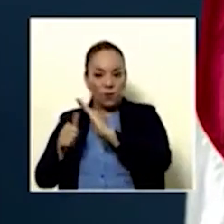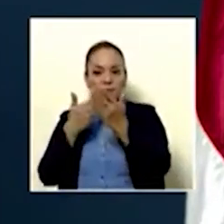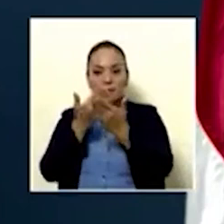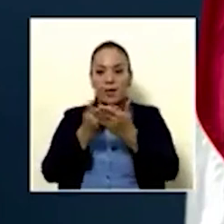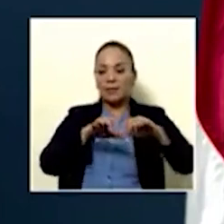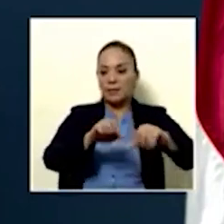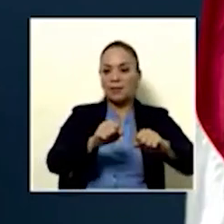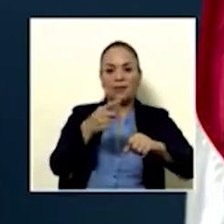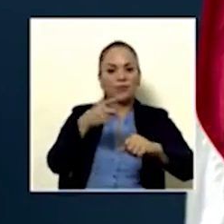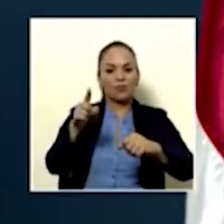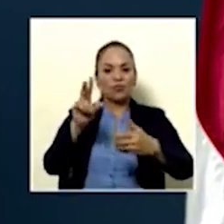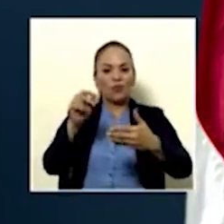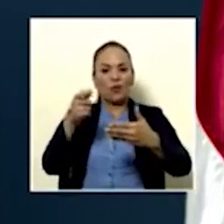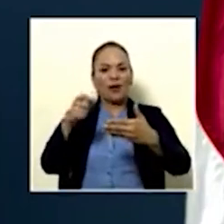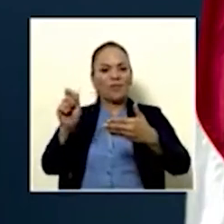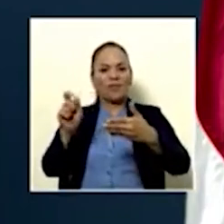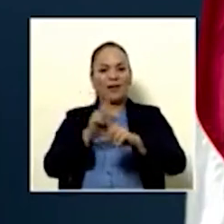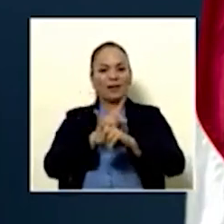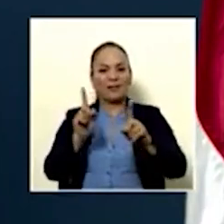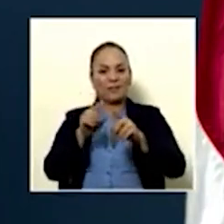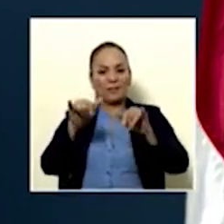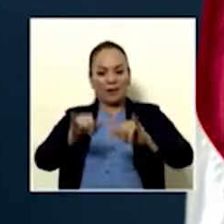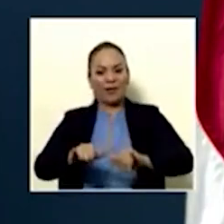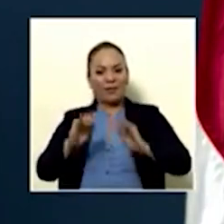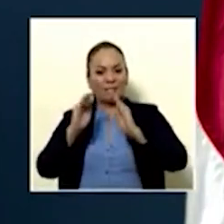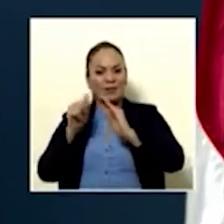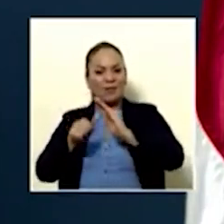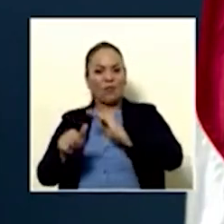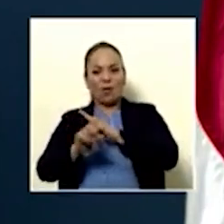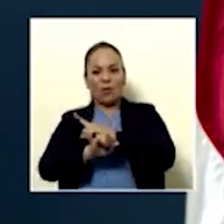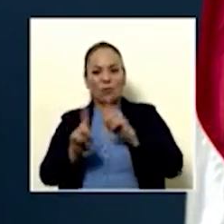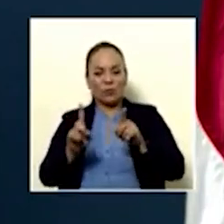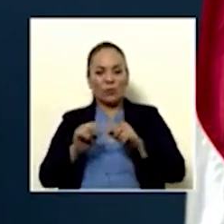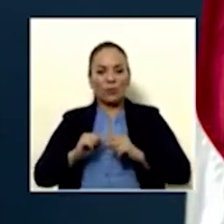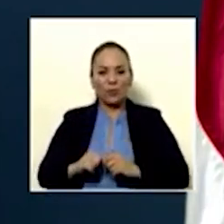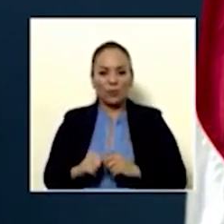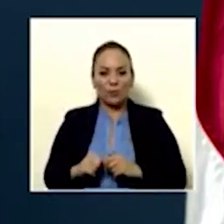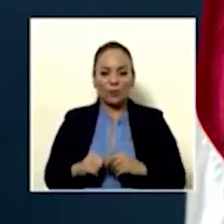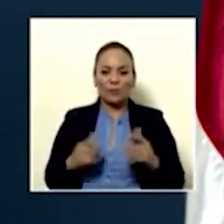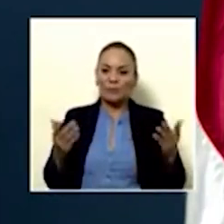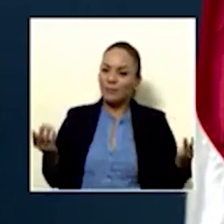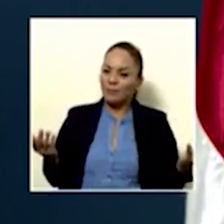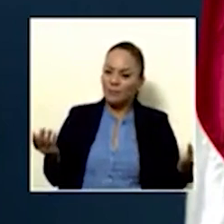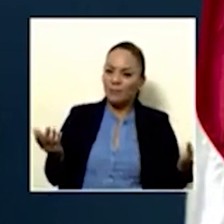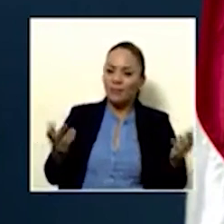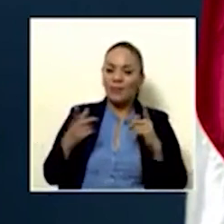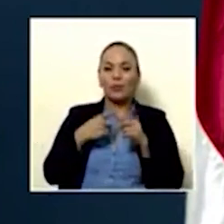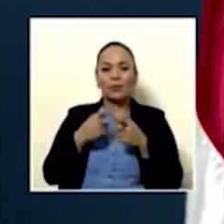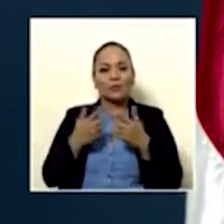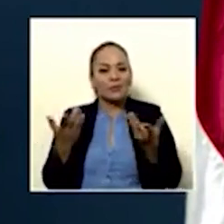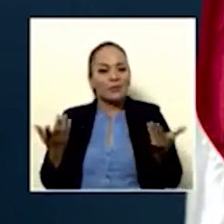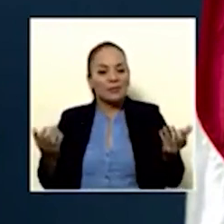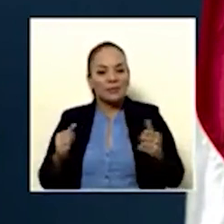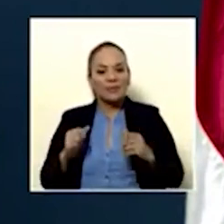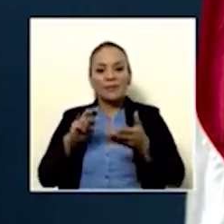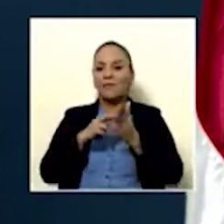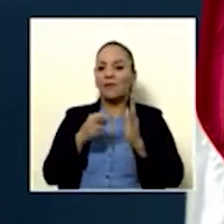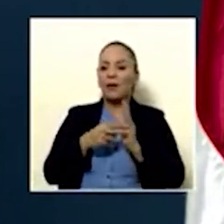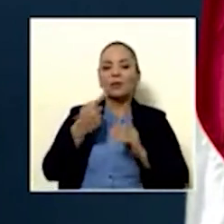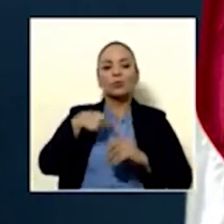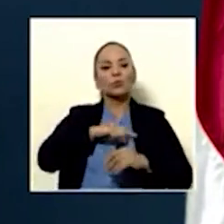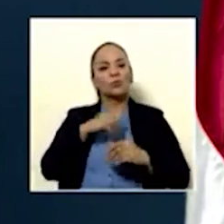a la cita no califican entonces de estamos dando